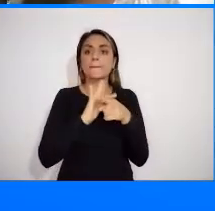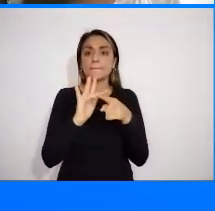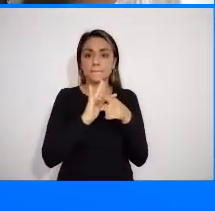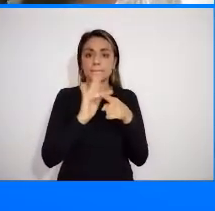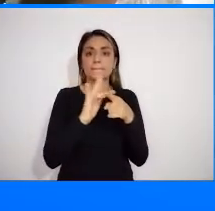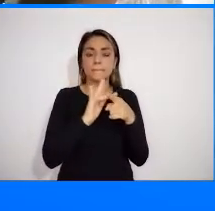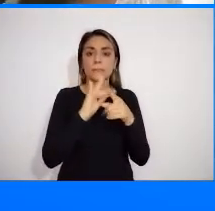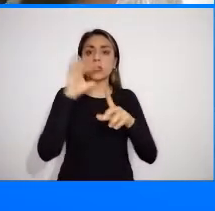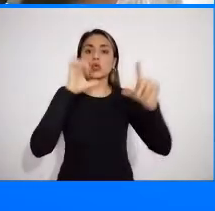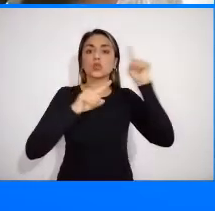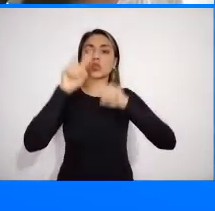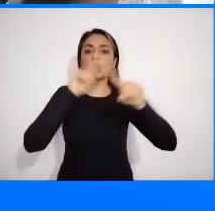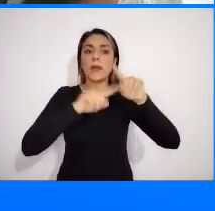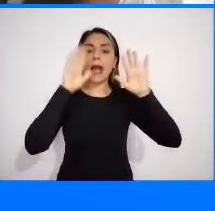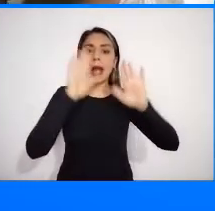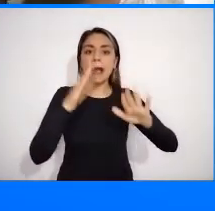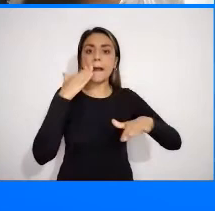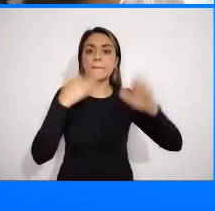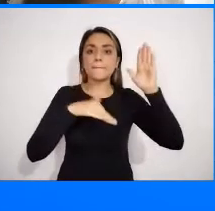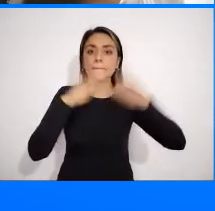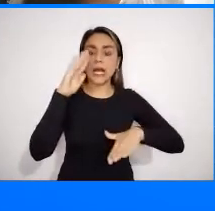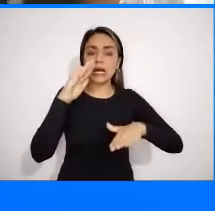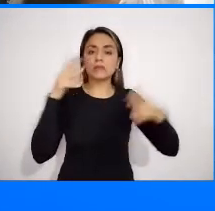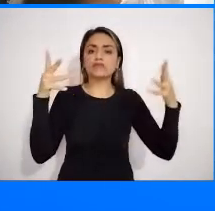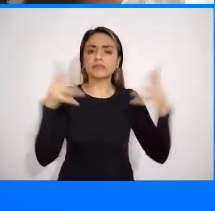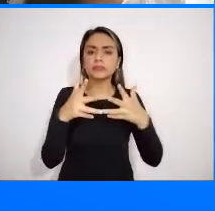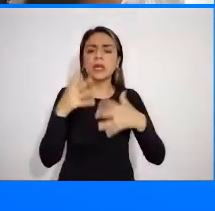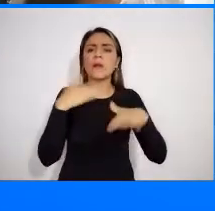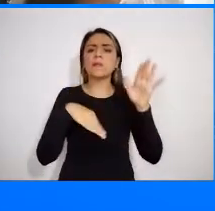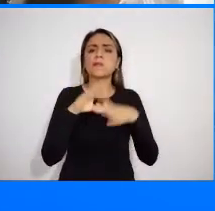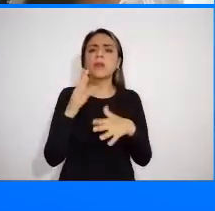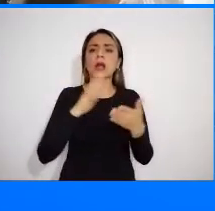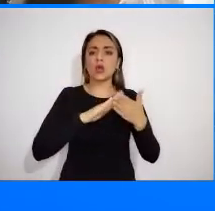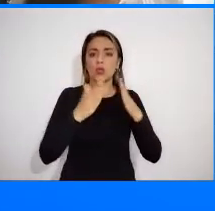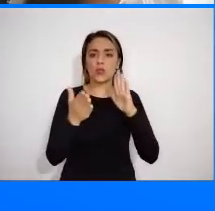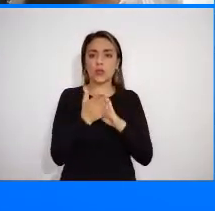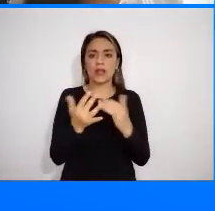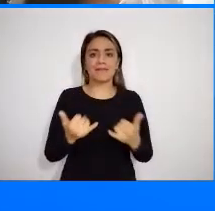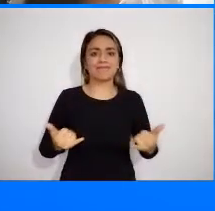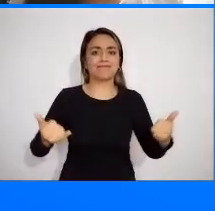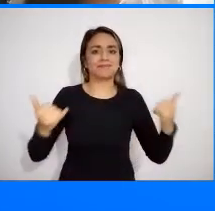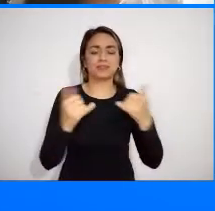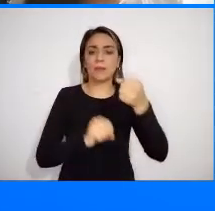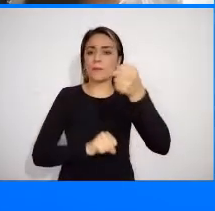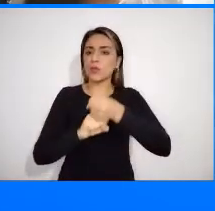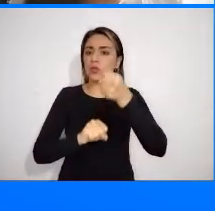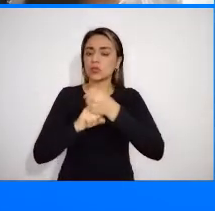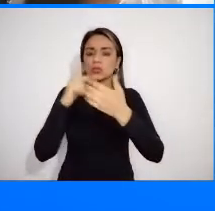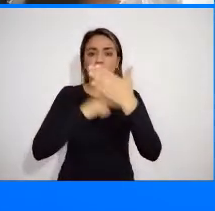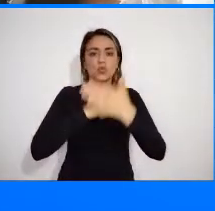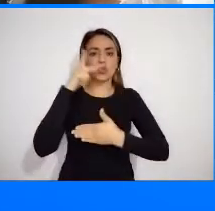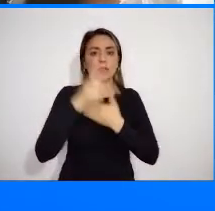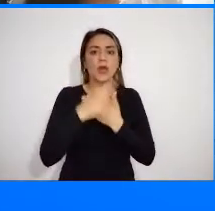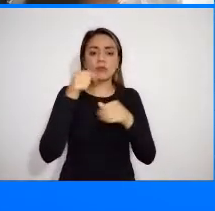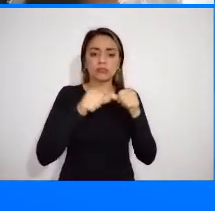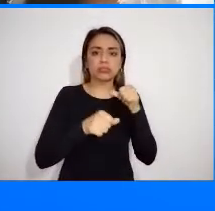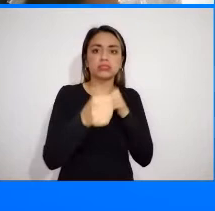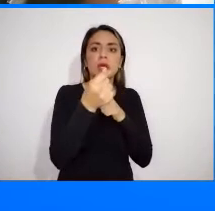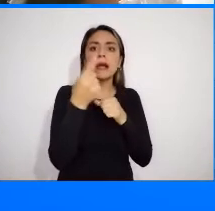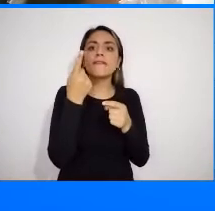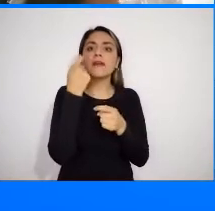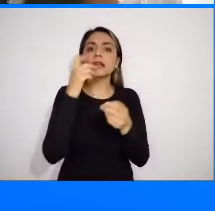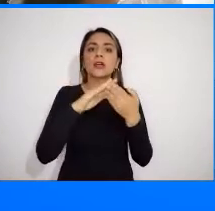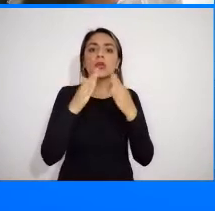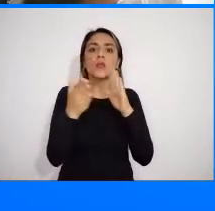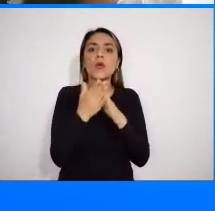turismo, hay que contar con la comunidad. O sea, un proyecto turístico no es sostenible si la comunidad no lo